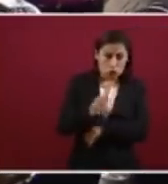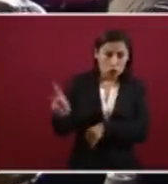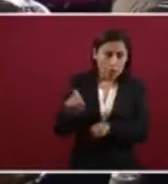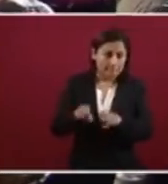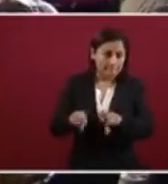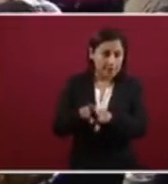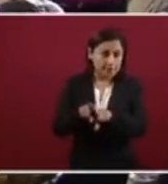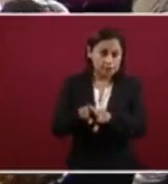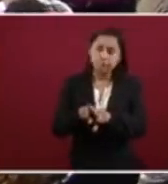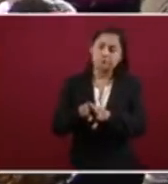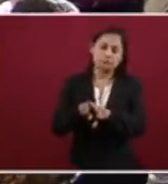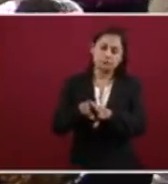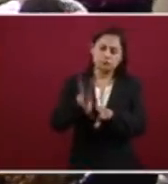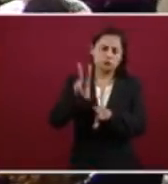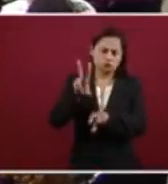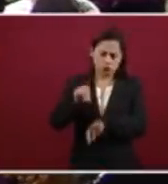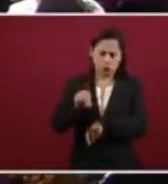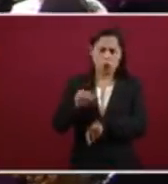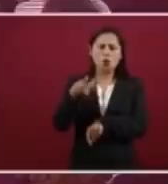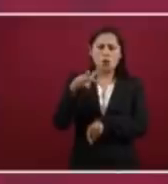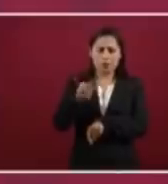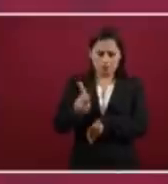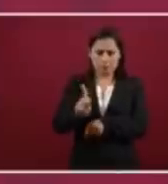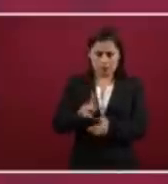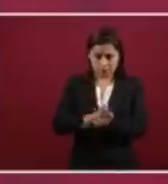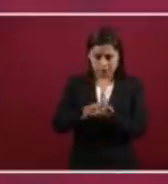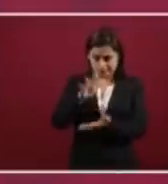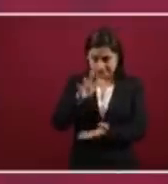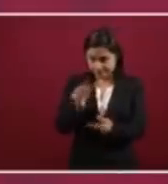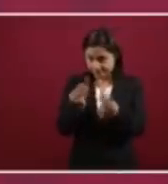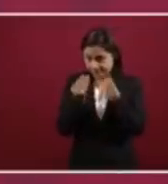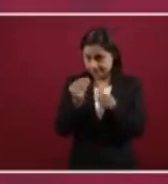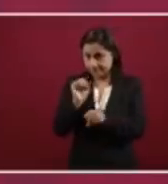pero se dieron todas estas cosas.